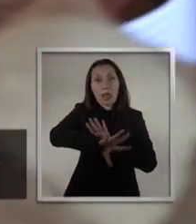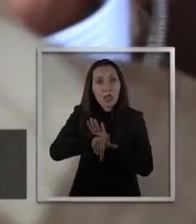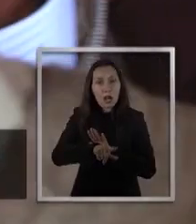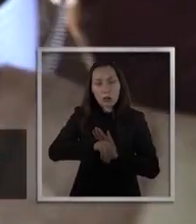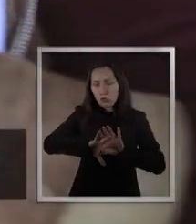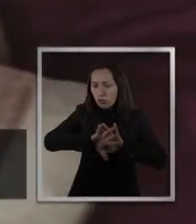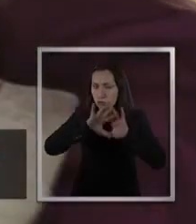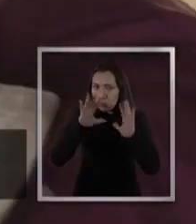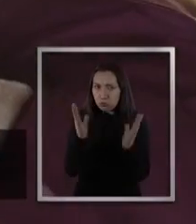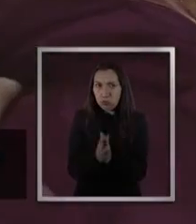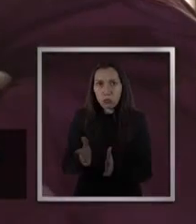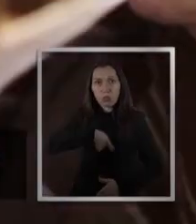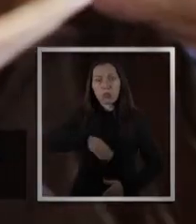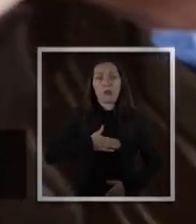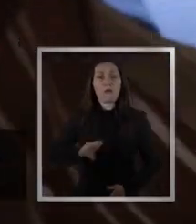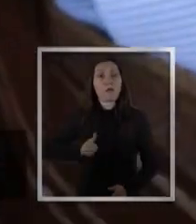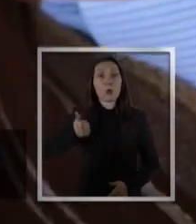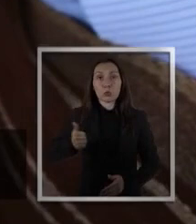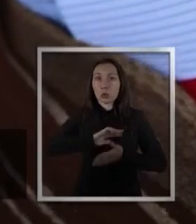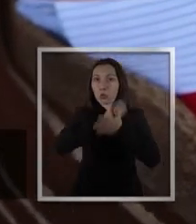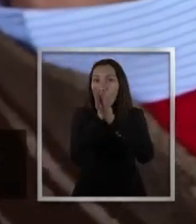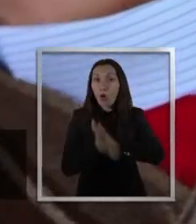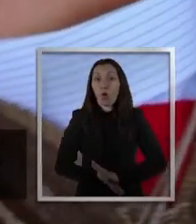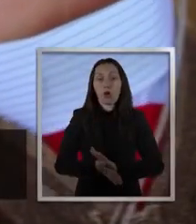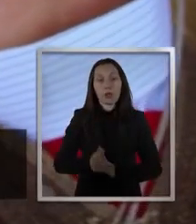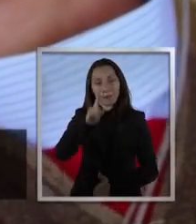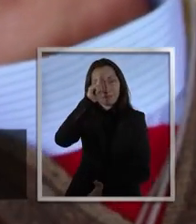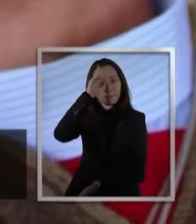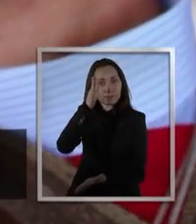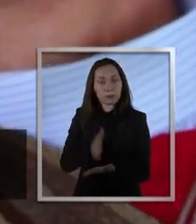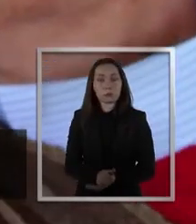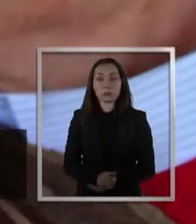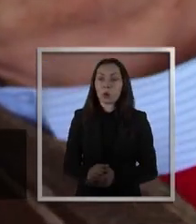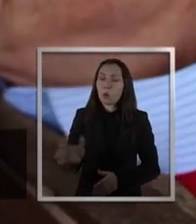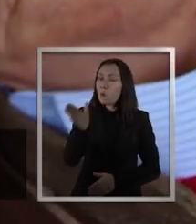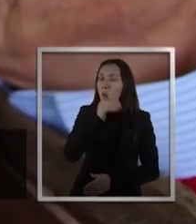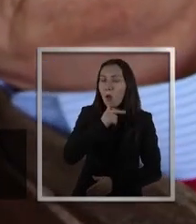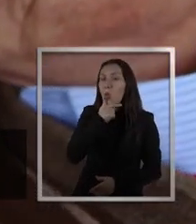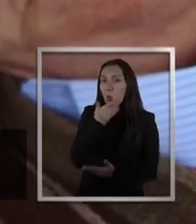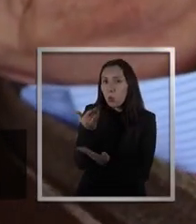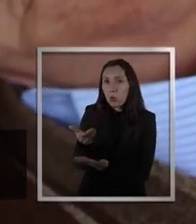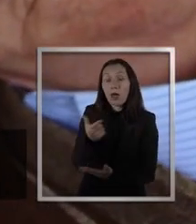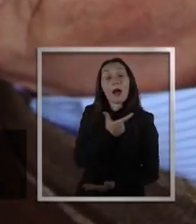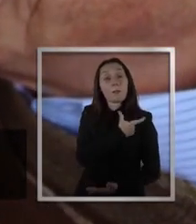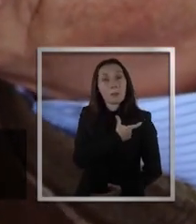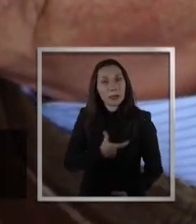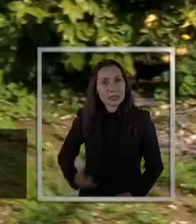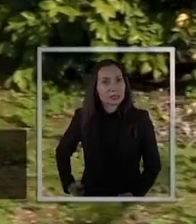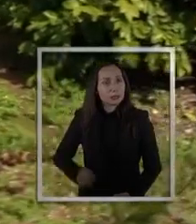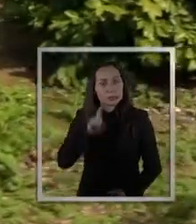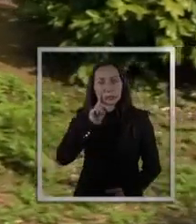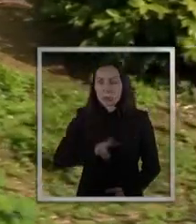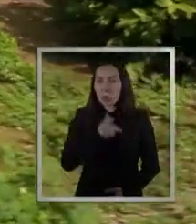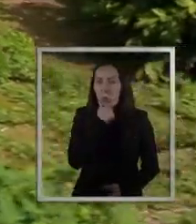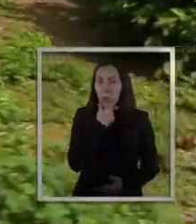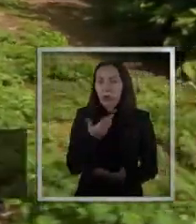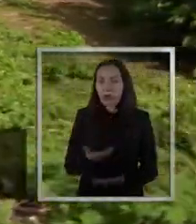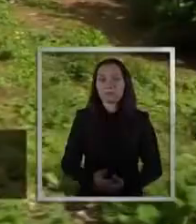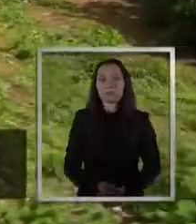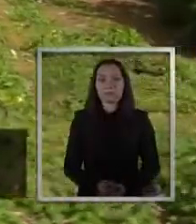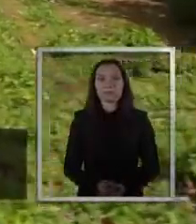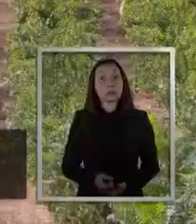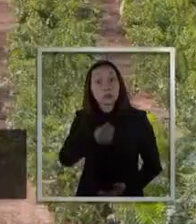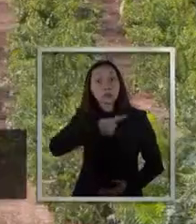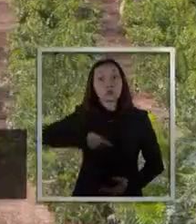con toda nuestra voluntad, con toda nuestra decisión. No me cabe ni una duda, señor presidente, no me cabe ni una duda.